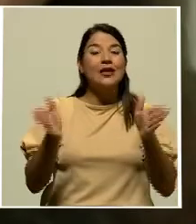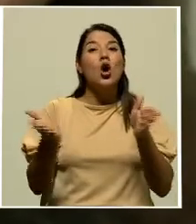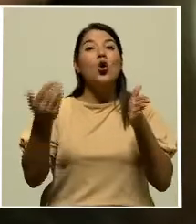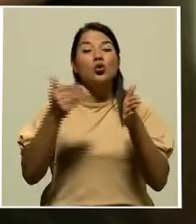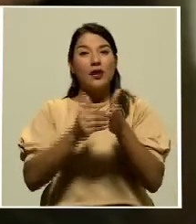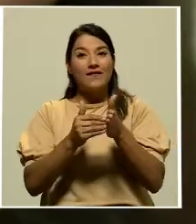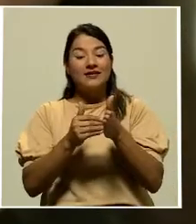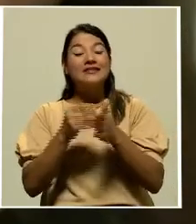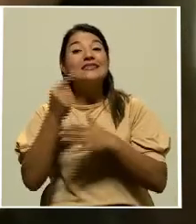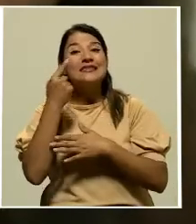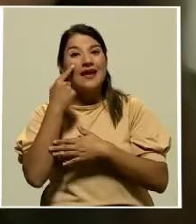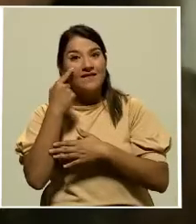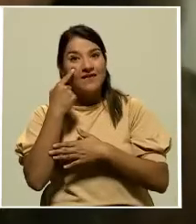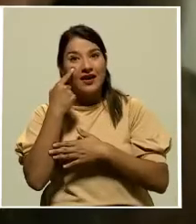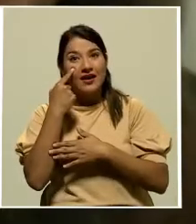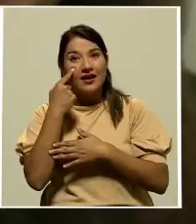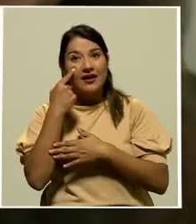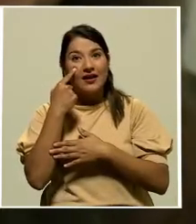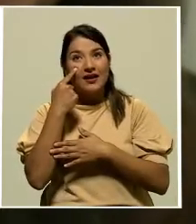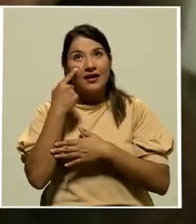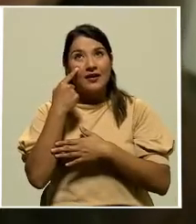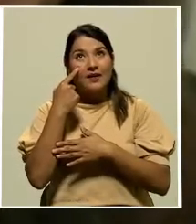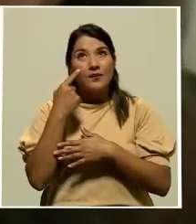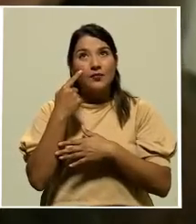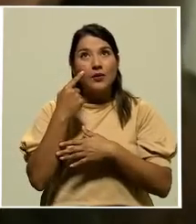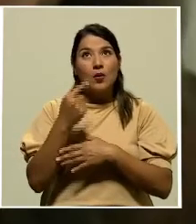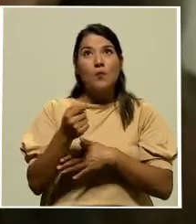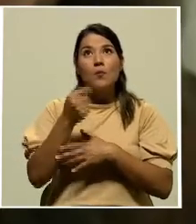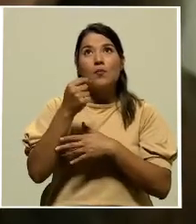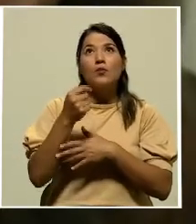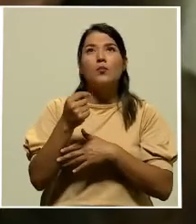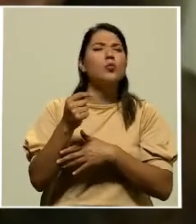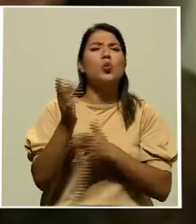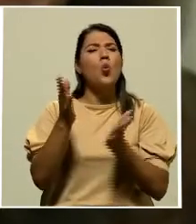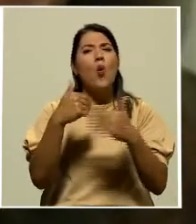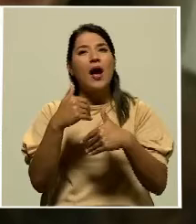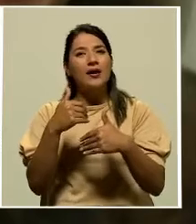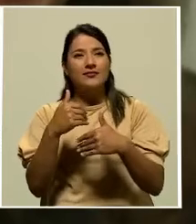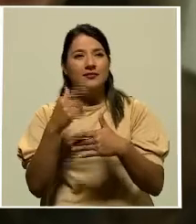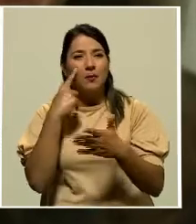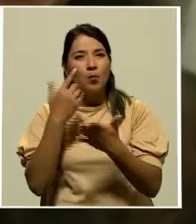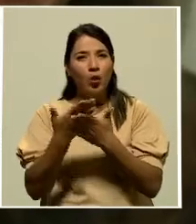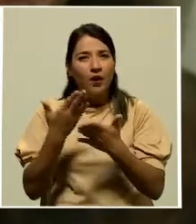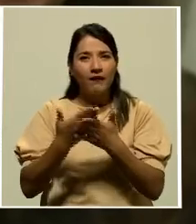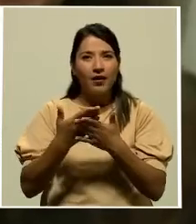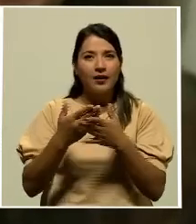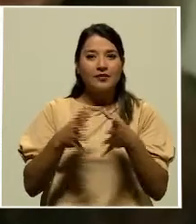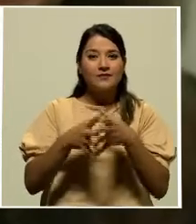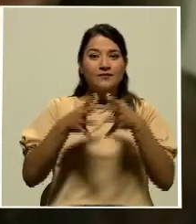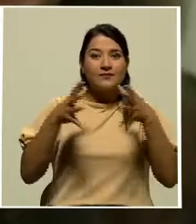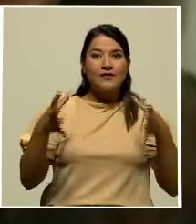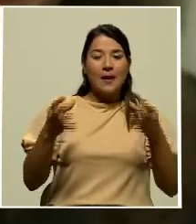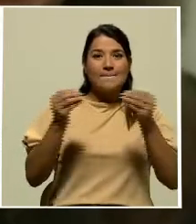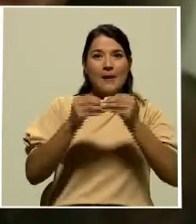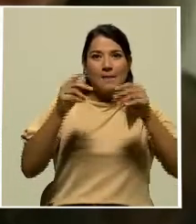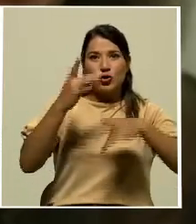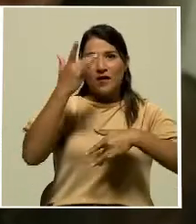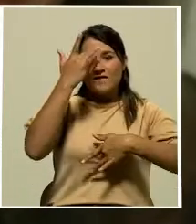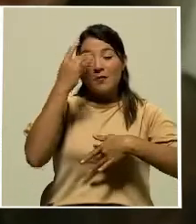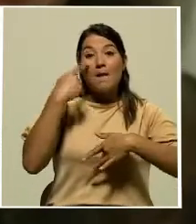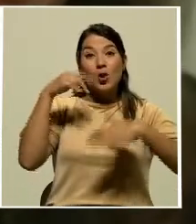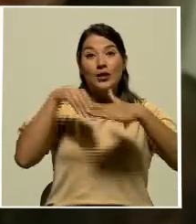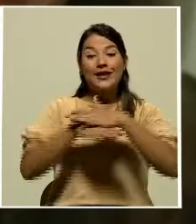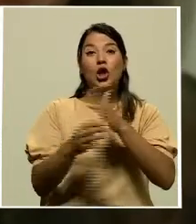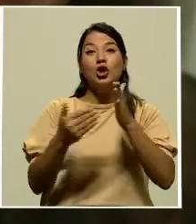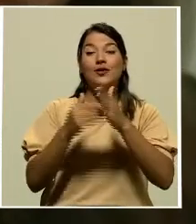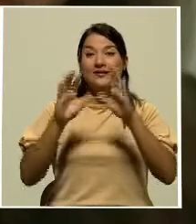un incremento de los casos de la pandemia. Uno de los temas que se debaten en distintos países del